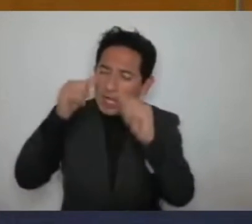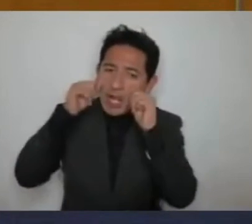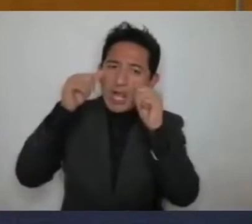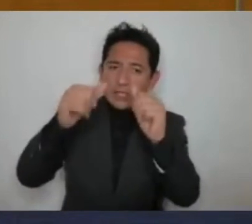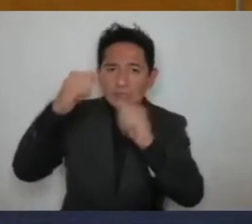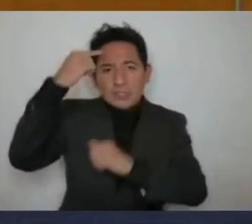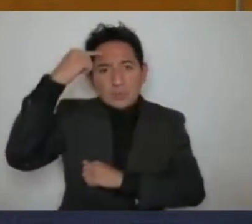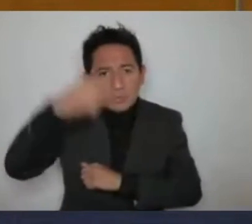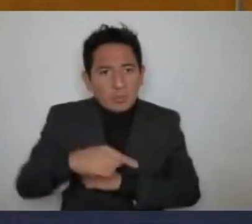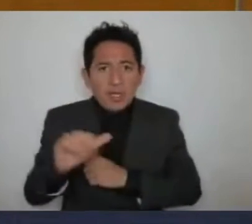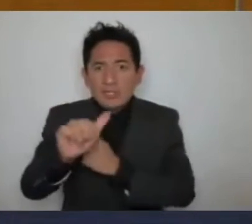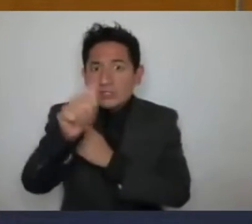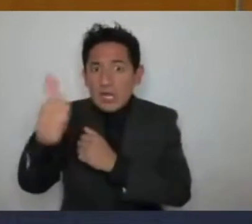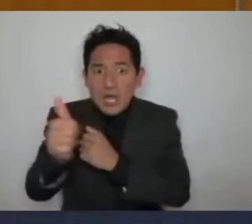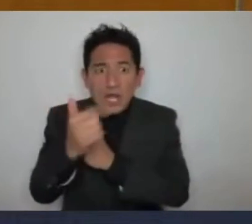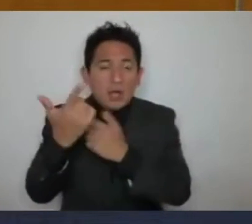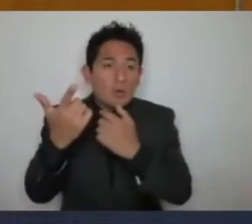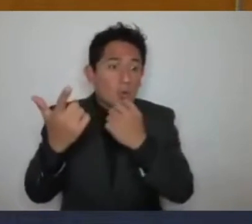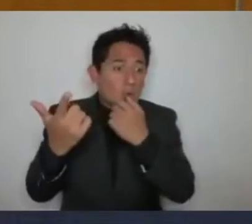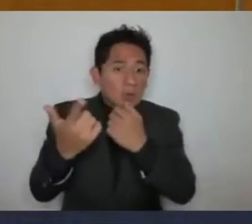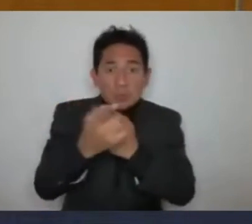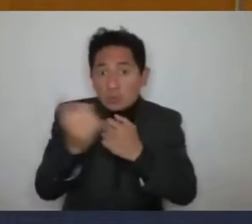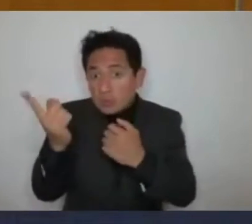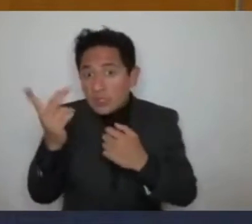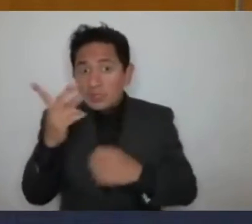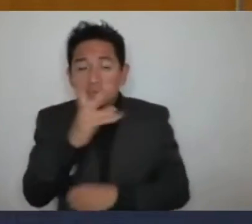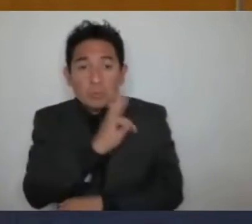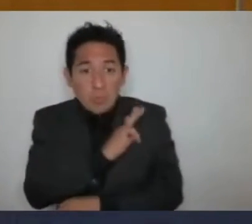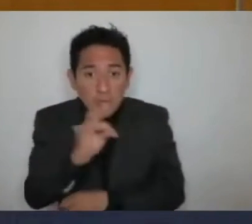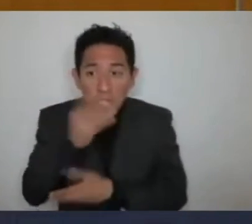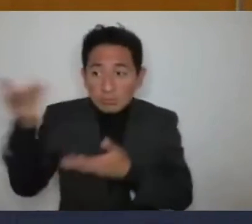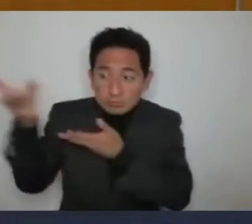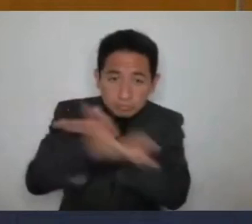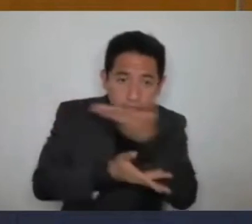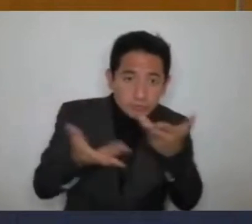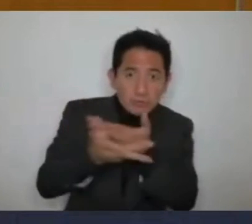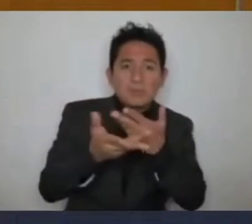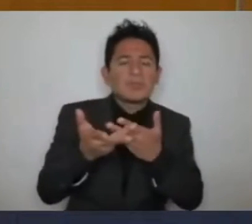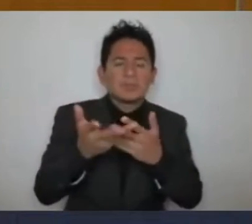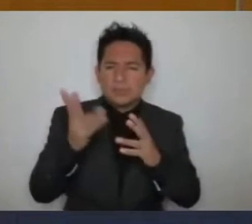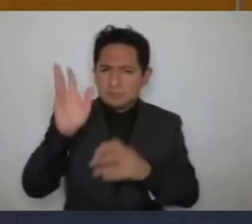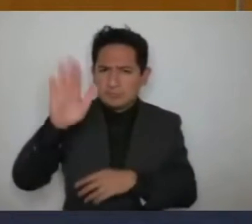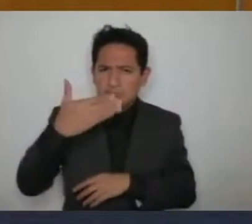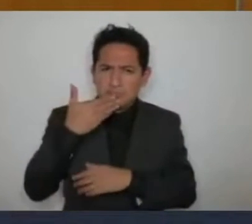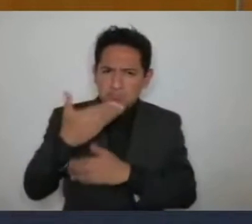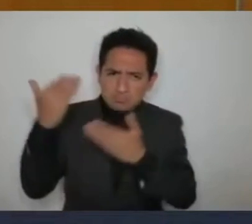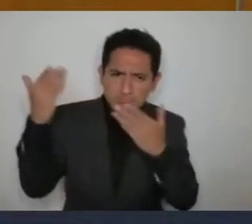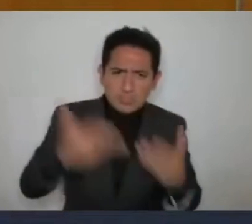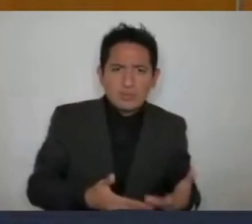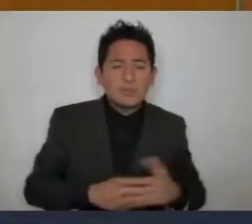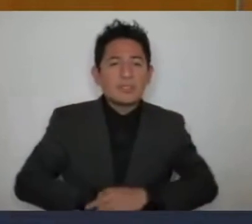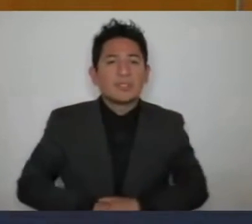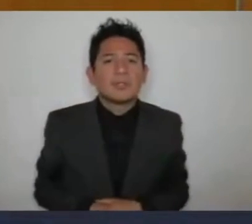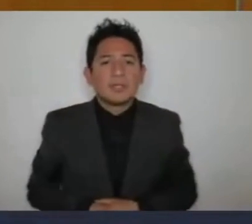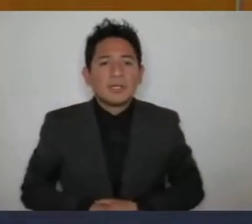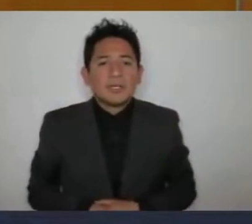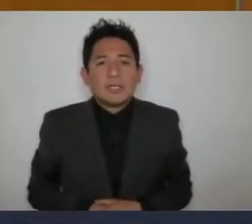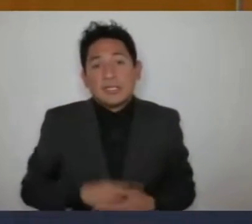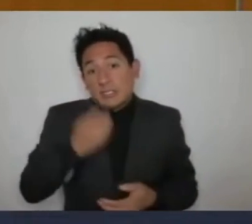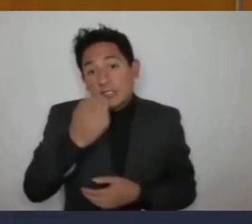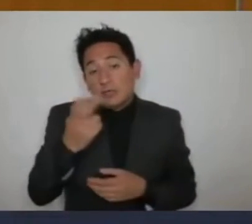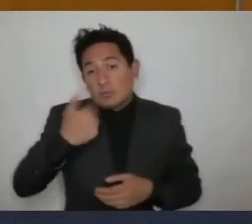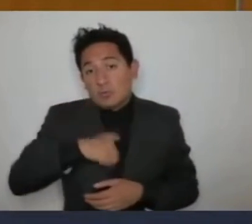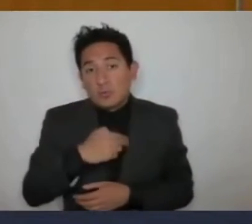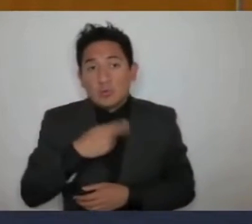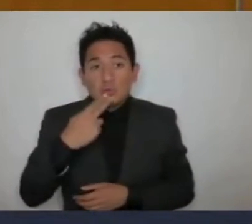hay otro tipo de materiales y recursos que podamos hacer y y producir para que sea útil para para la defensoría pública